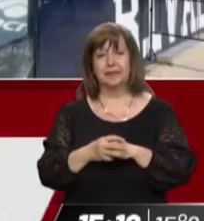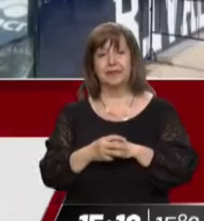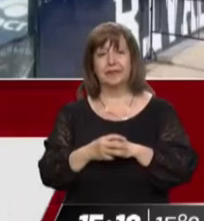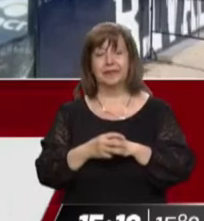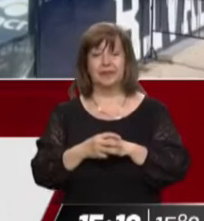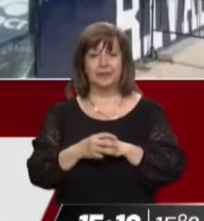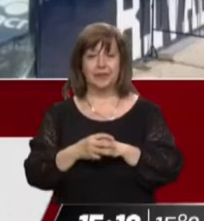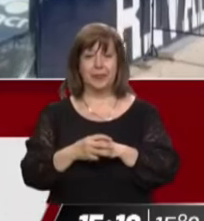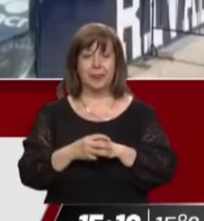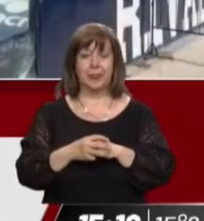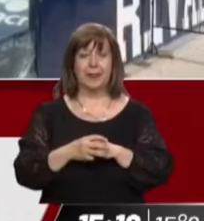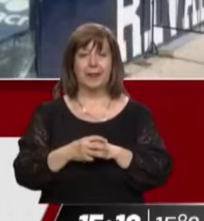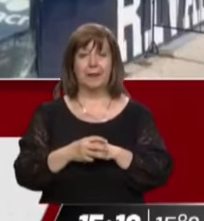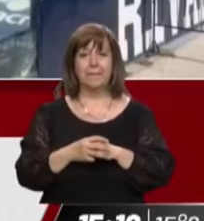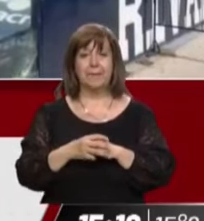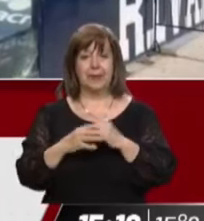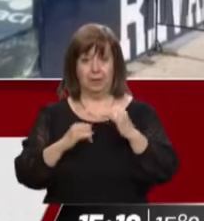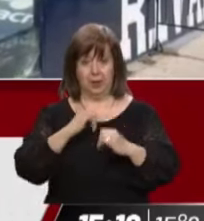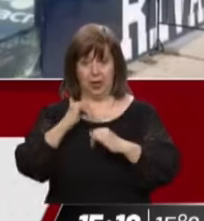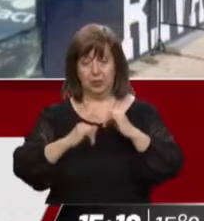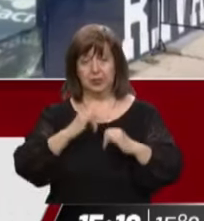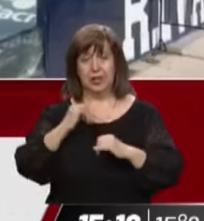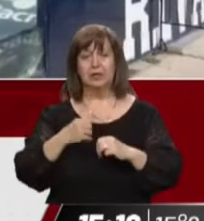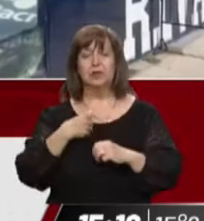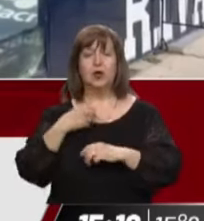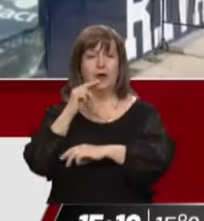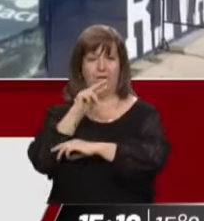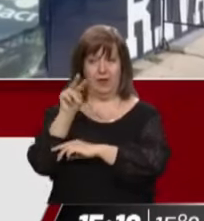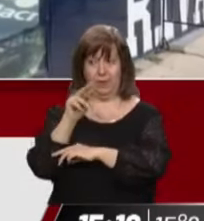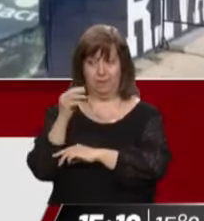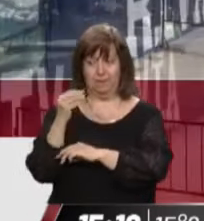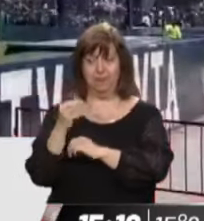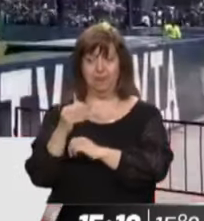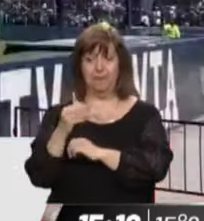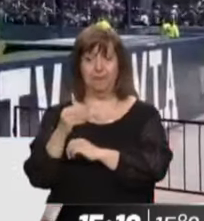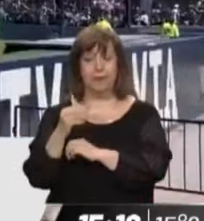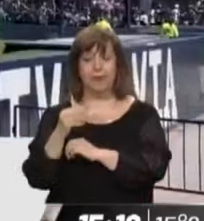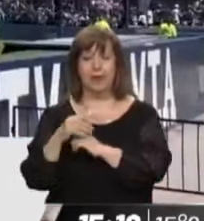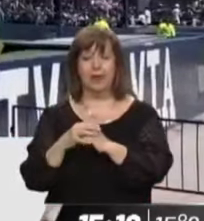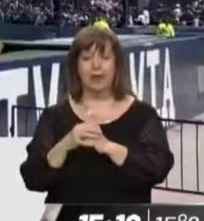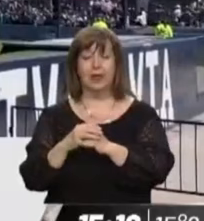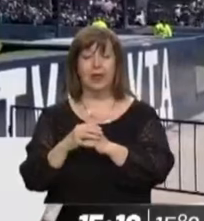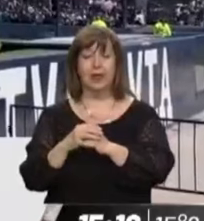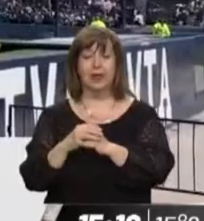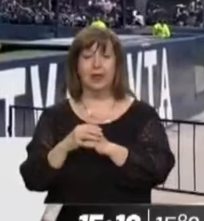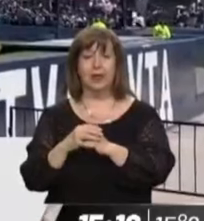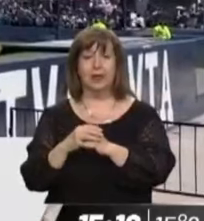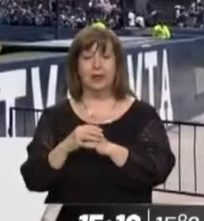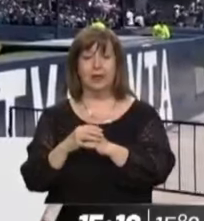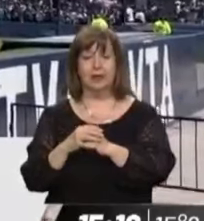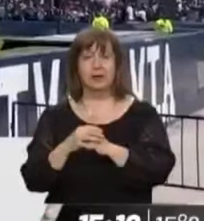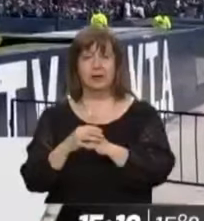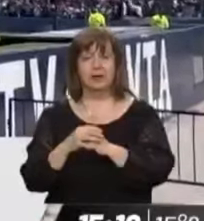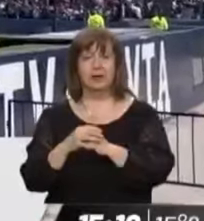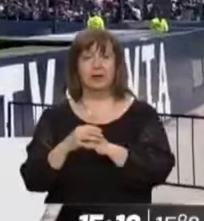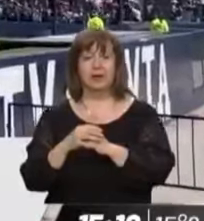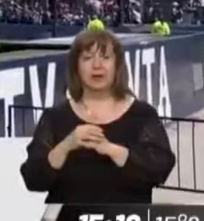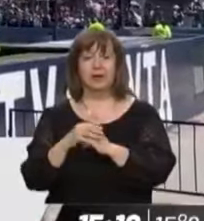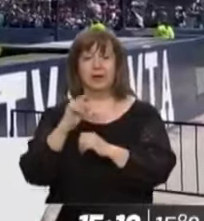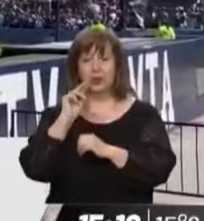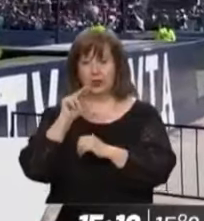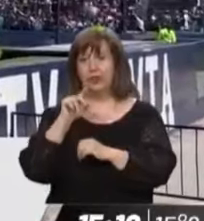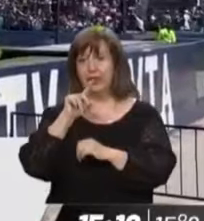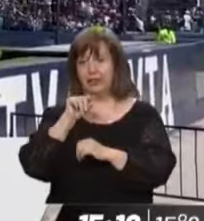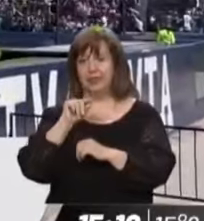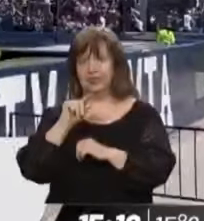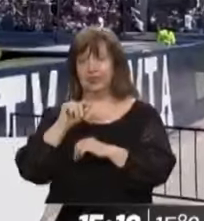¿no? Les cuento lo que veo desde aquí. Miren. Qué lindo. Ahí pasó el Tero. Está medio malo, ¿eh? Tengo